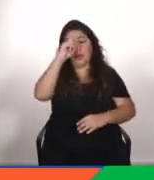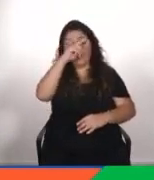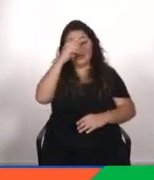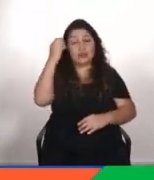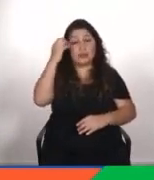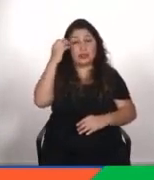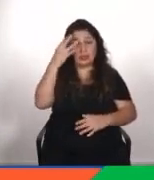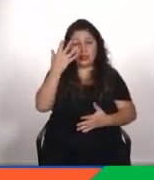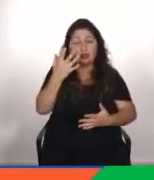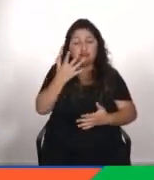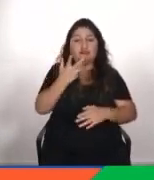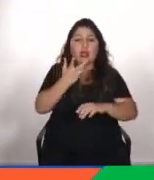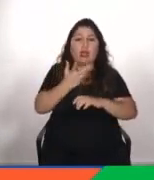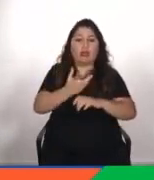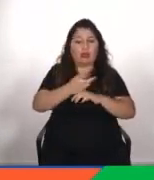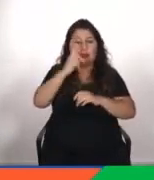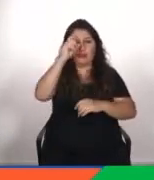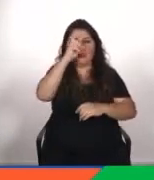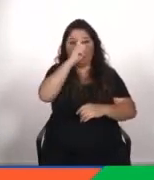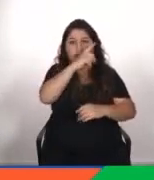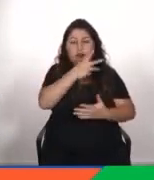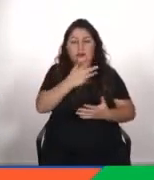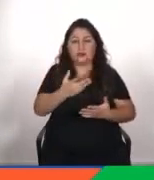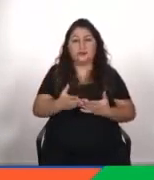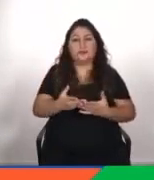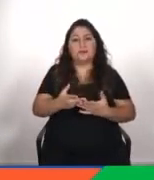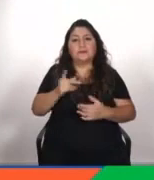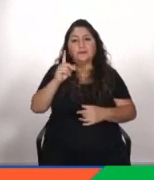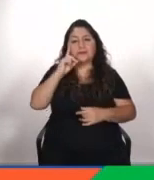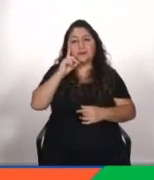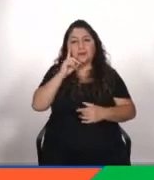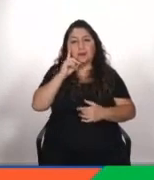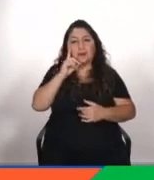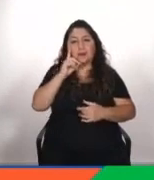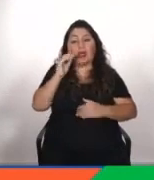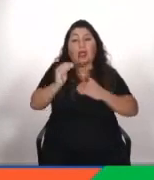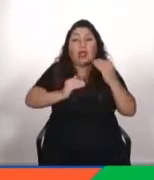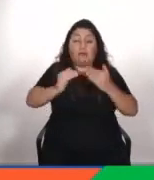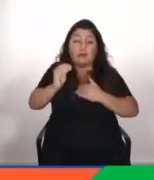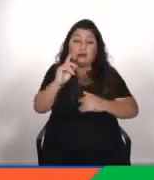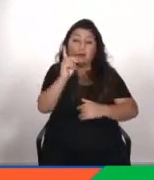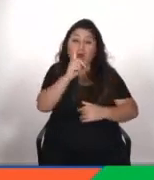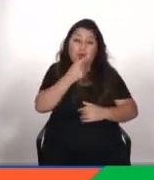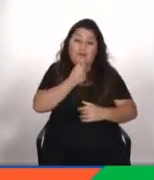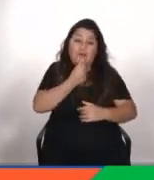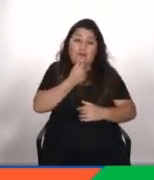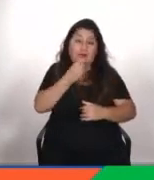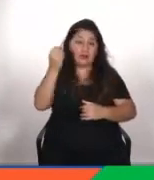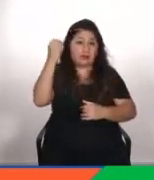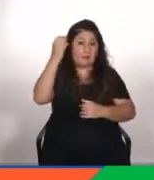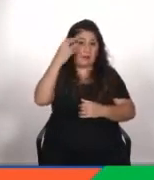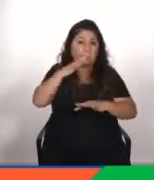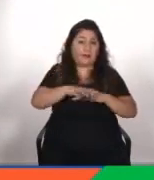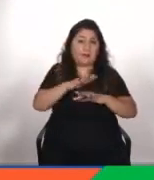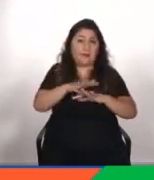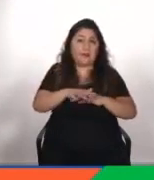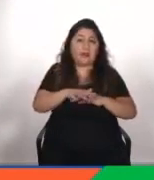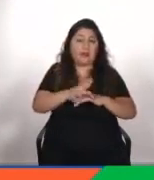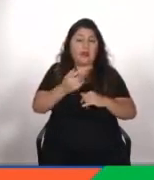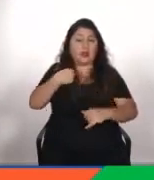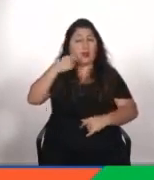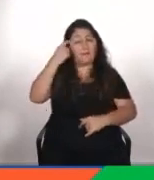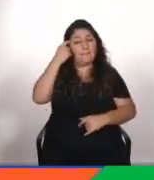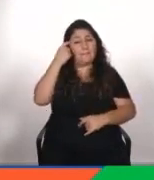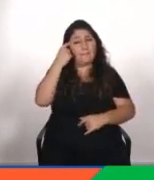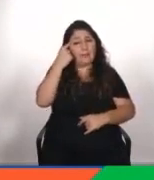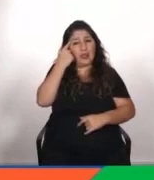tienen su dificultad y bueno, pues a veces no es fácil, ¿no?, aprender las matemáticas. Yo creo que la clave